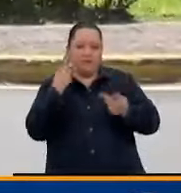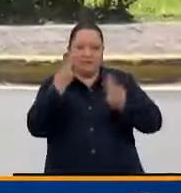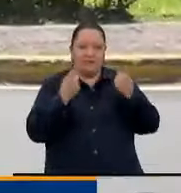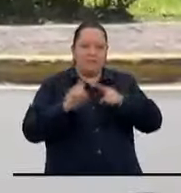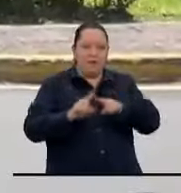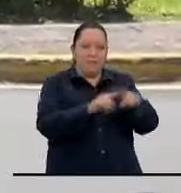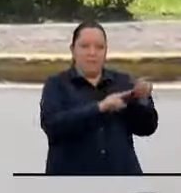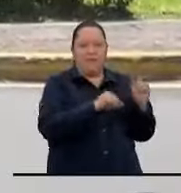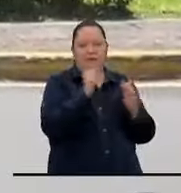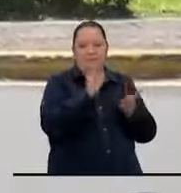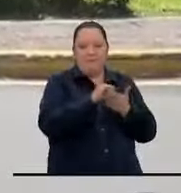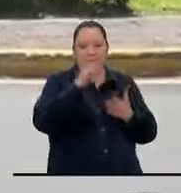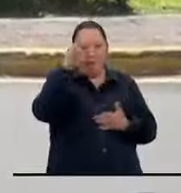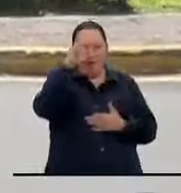presidente Gustavo Petro a México en noticias Caracol